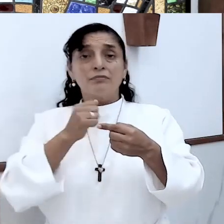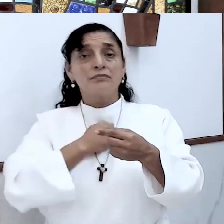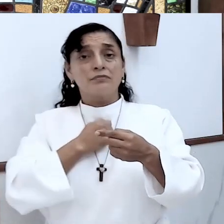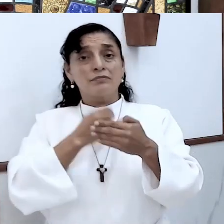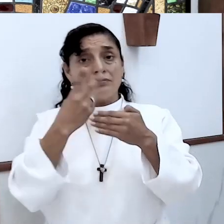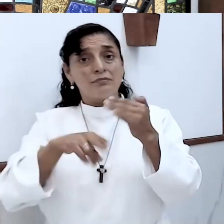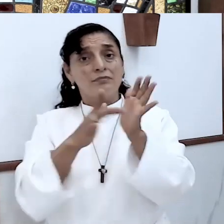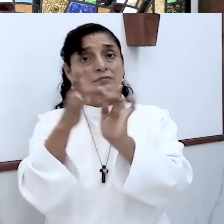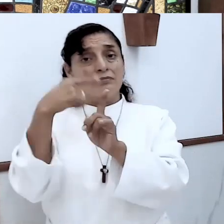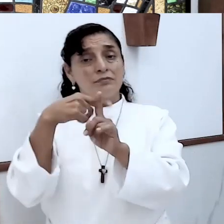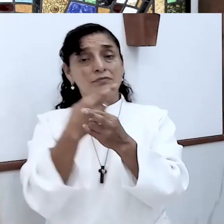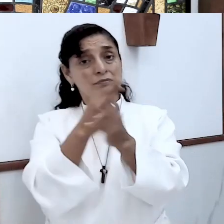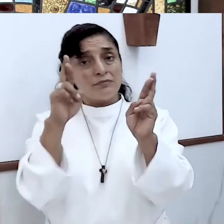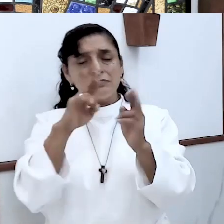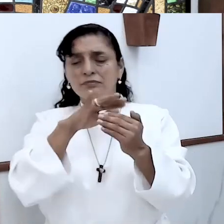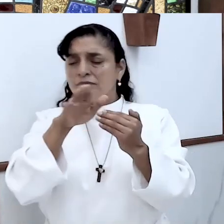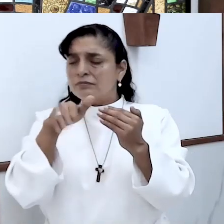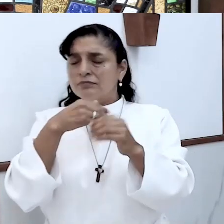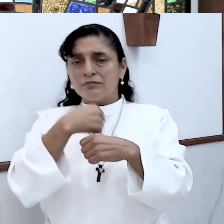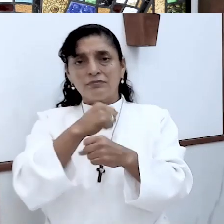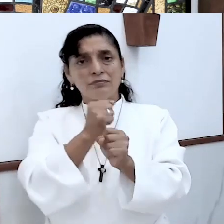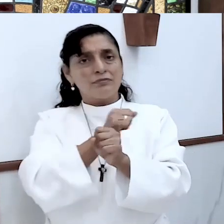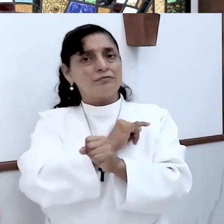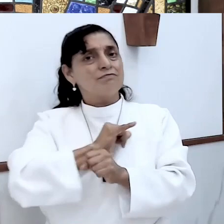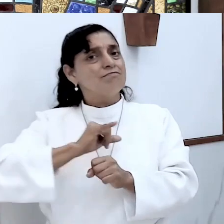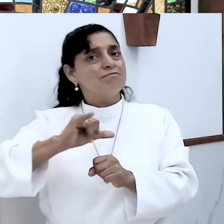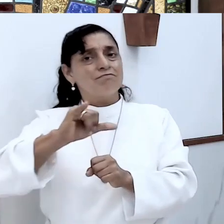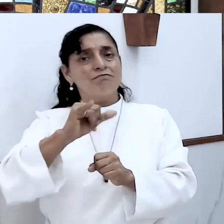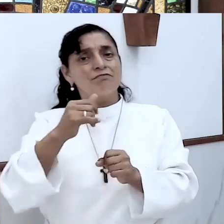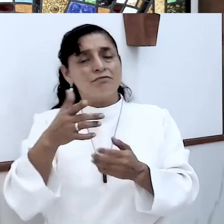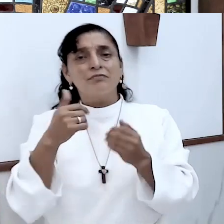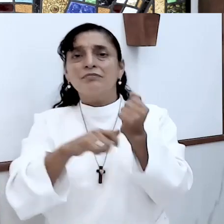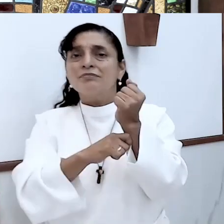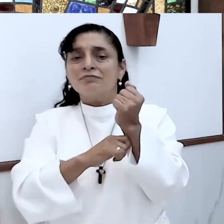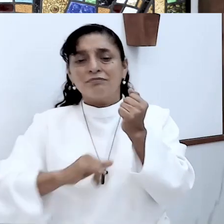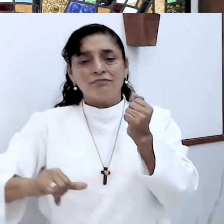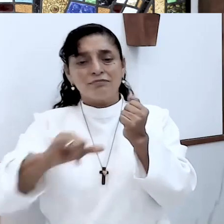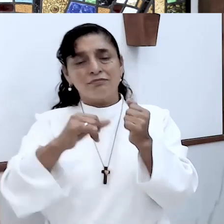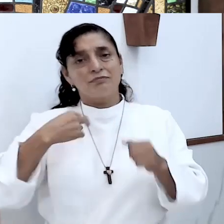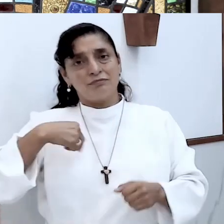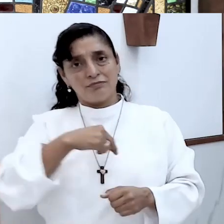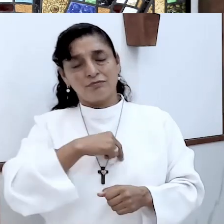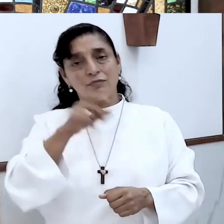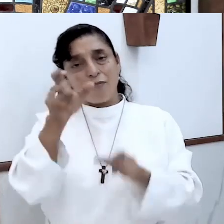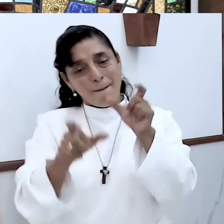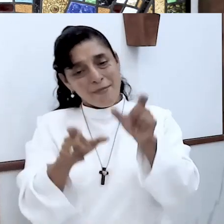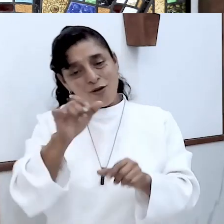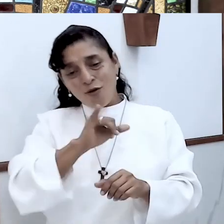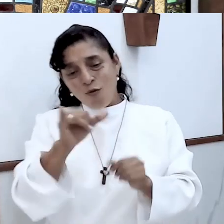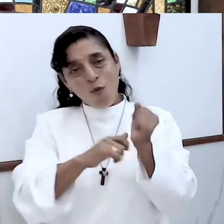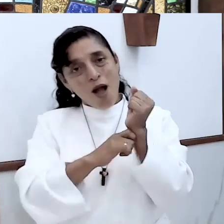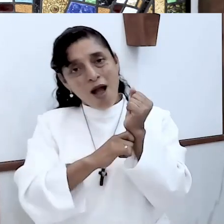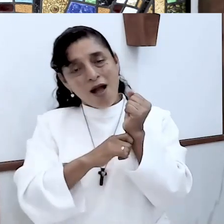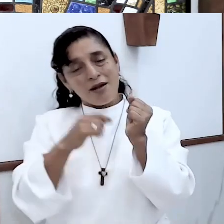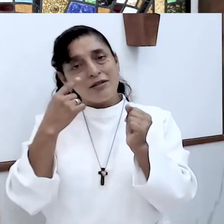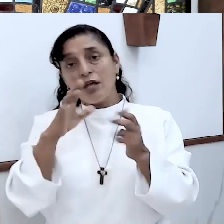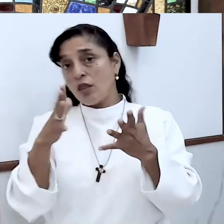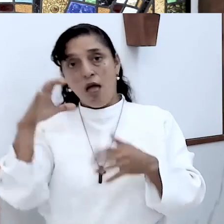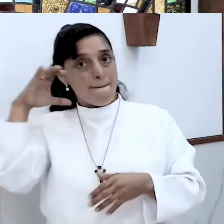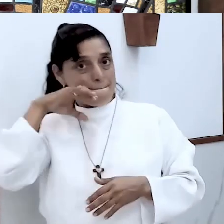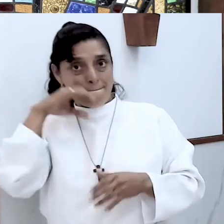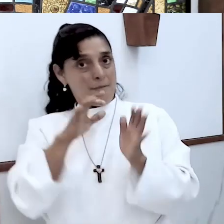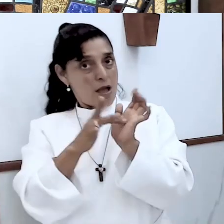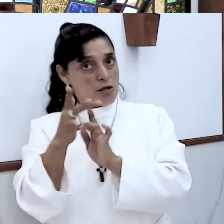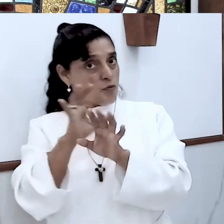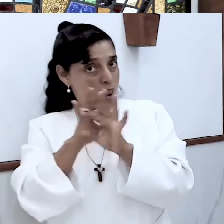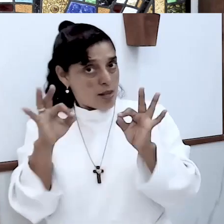Hijo, sino que en todo lo que hiciste semejante a nosotros, menos en el pecado, para poder amar así en nosotros lo